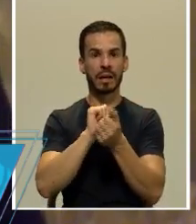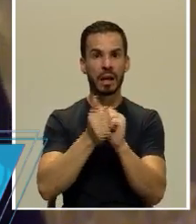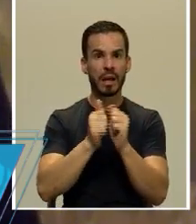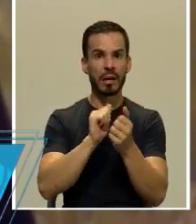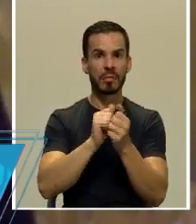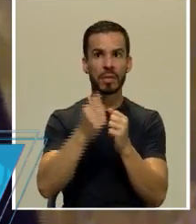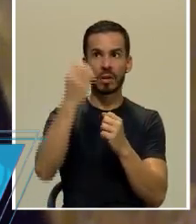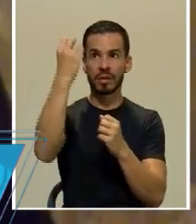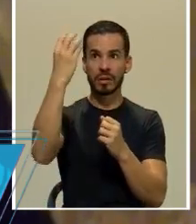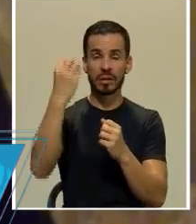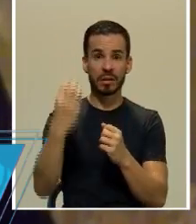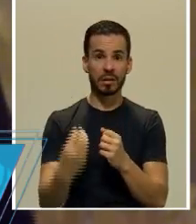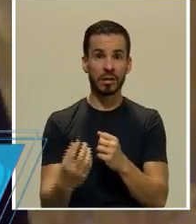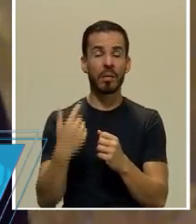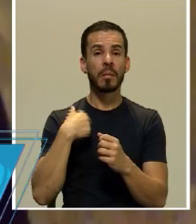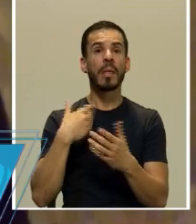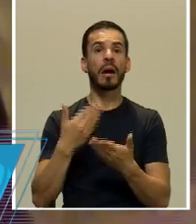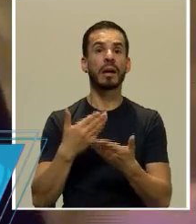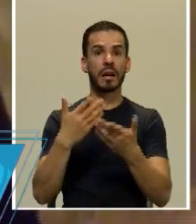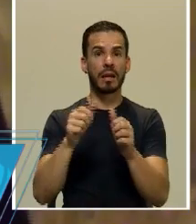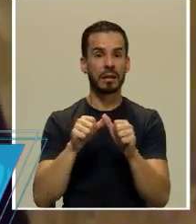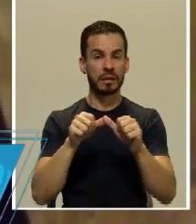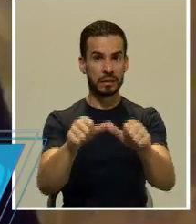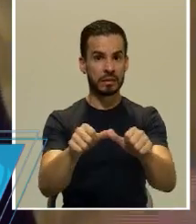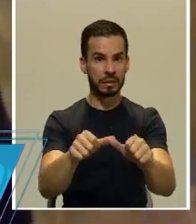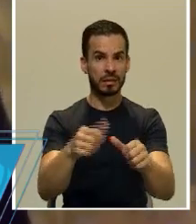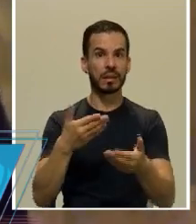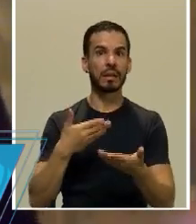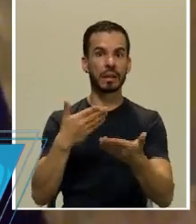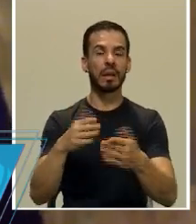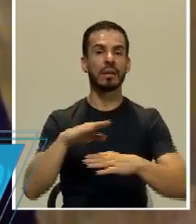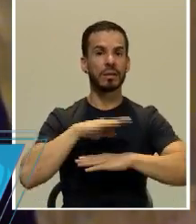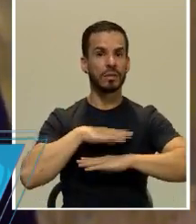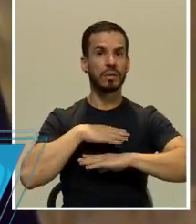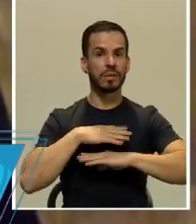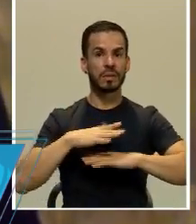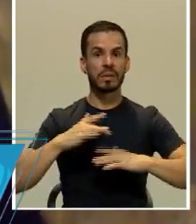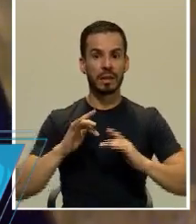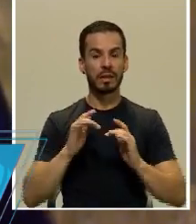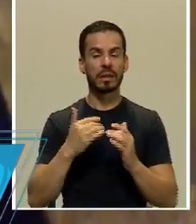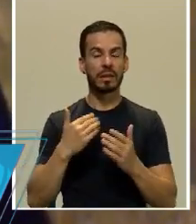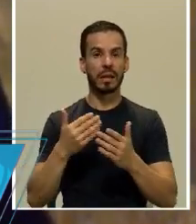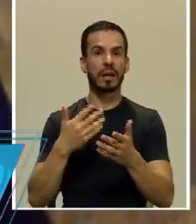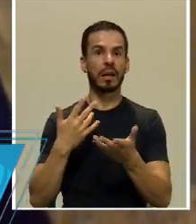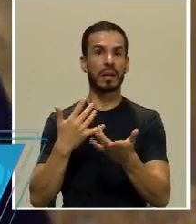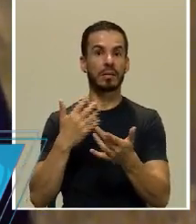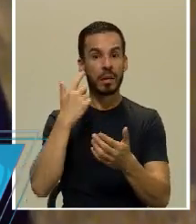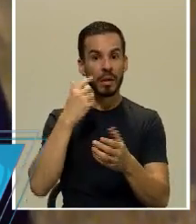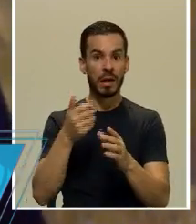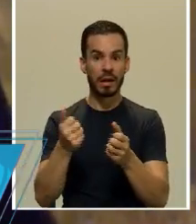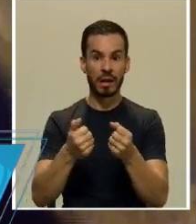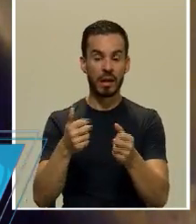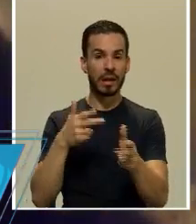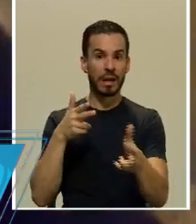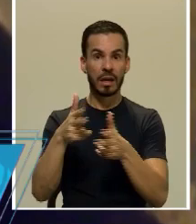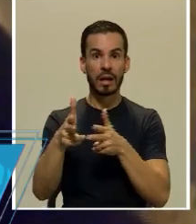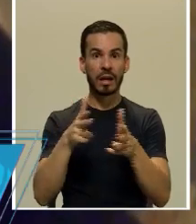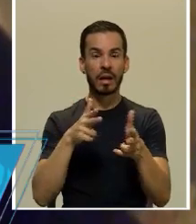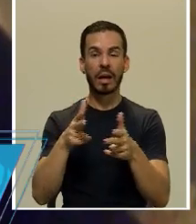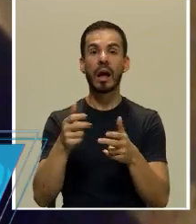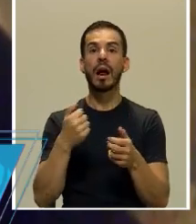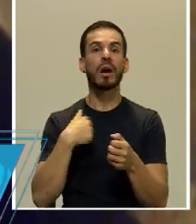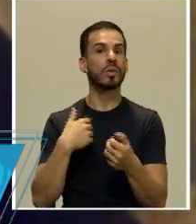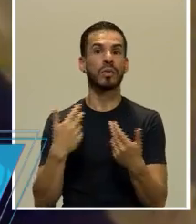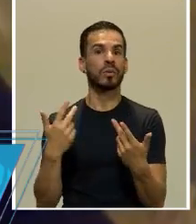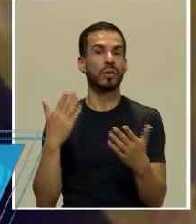de semaforización para darle continuidad y dar suficiente espacio para que los automóviles que van a cruzar la vía pues